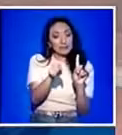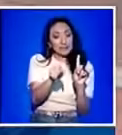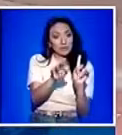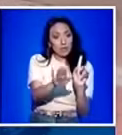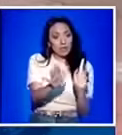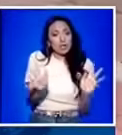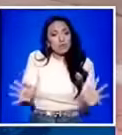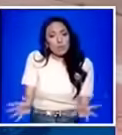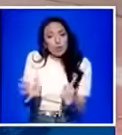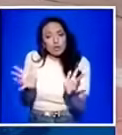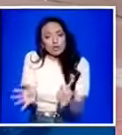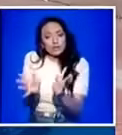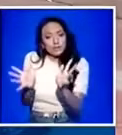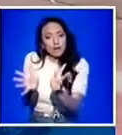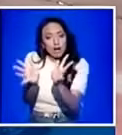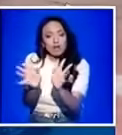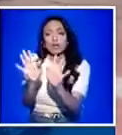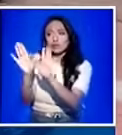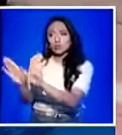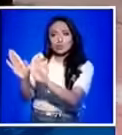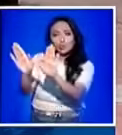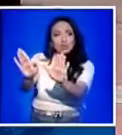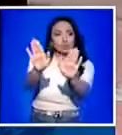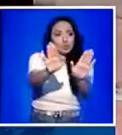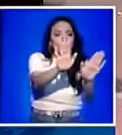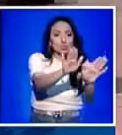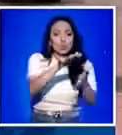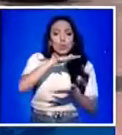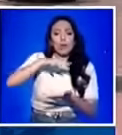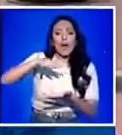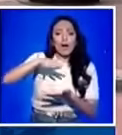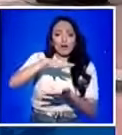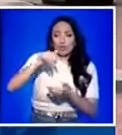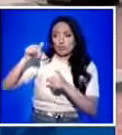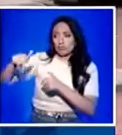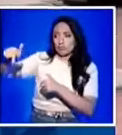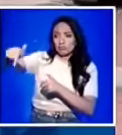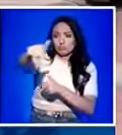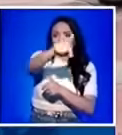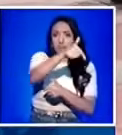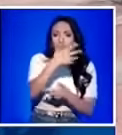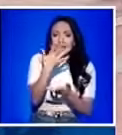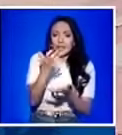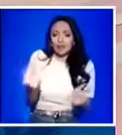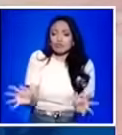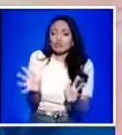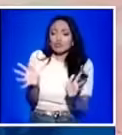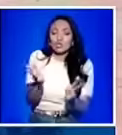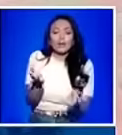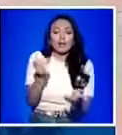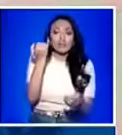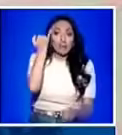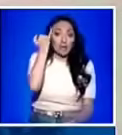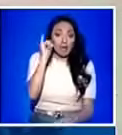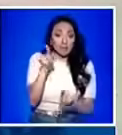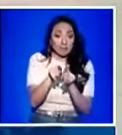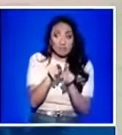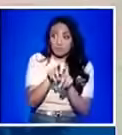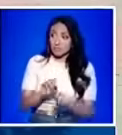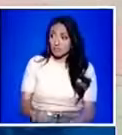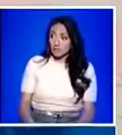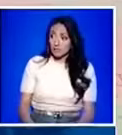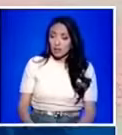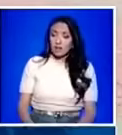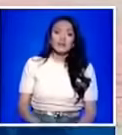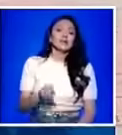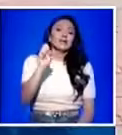impulsar en cada uno de los sectores y en general en la ciudad, en el país, unas iniciativas similares. Así